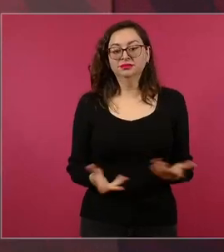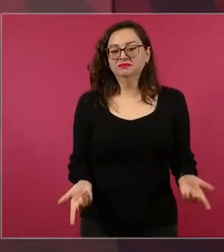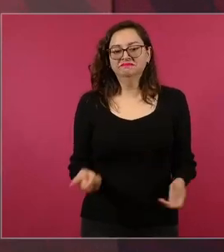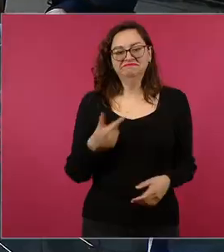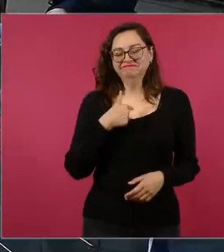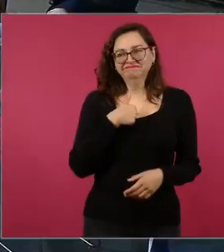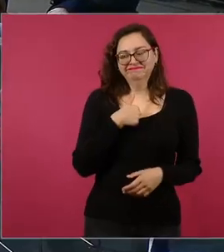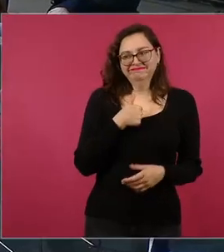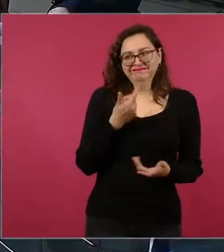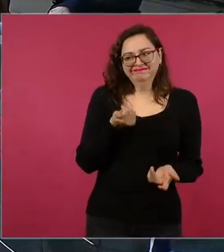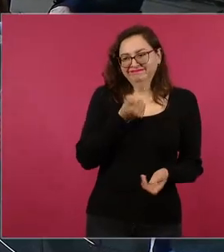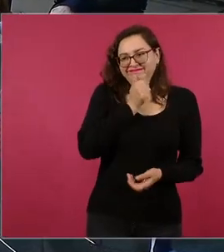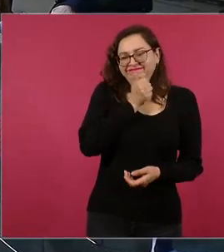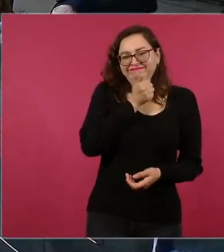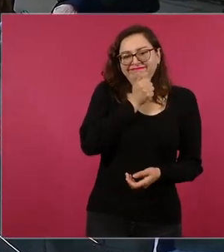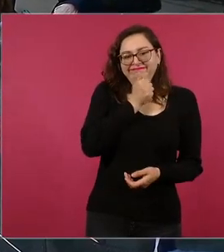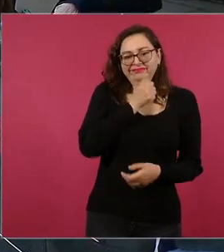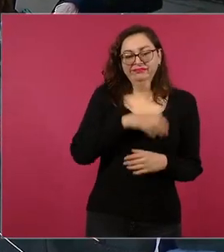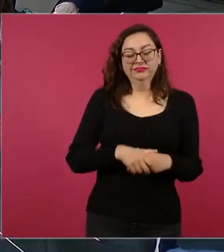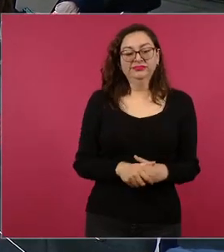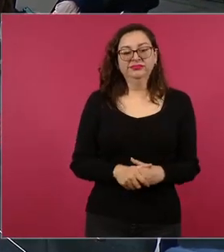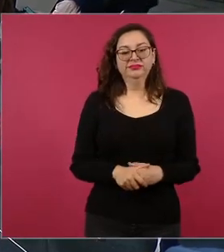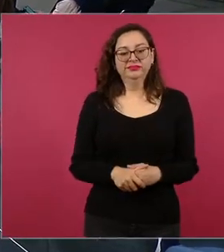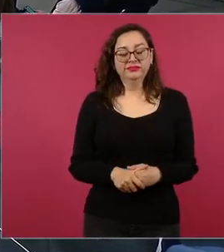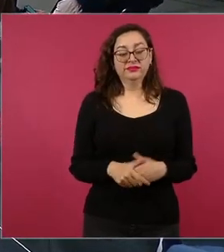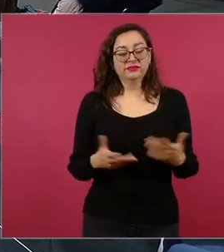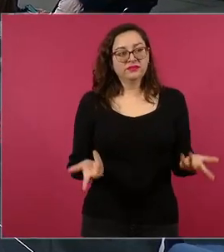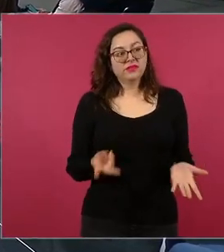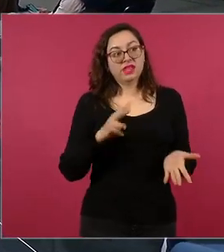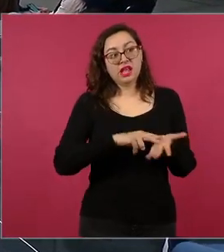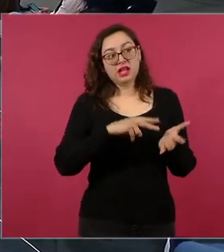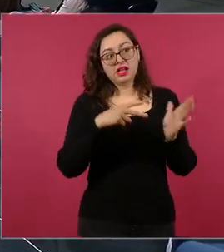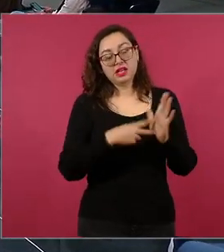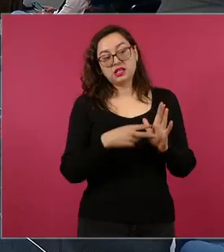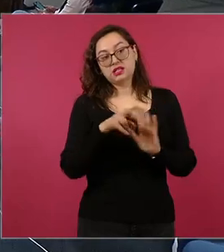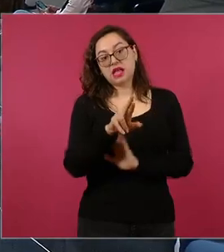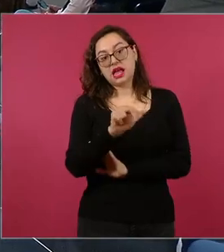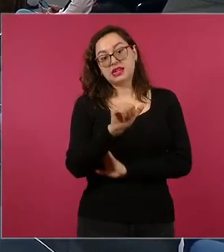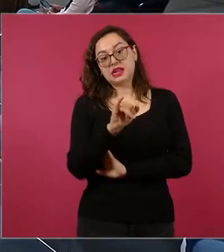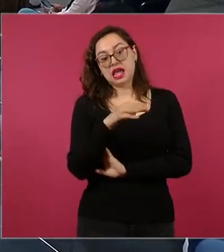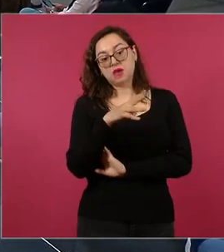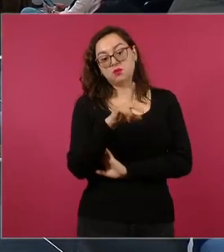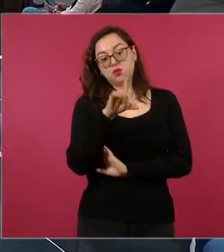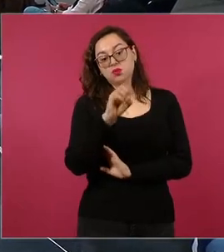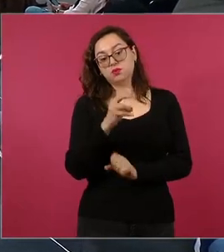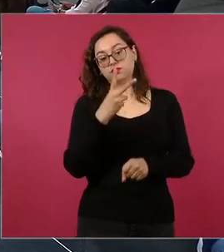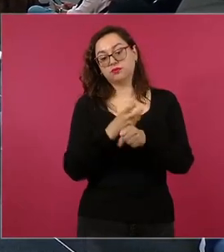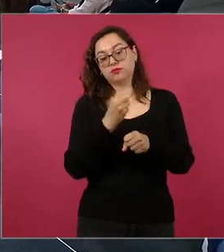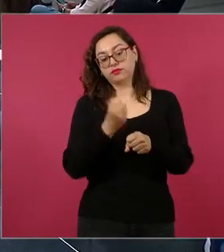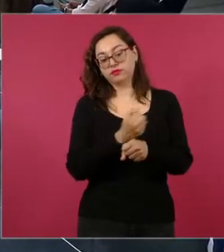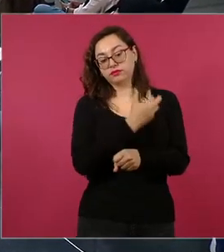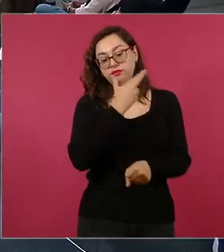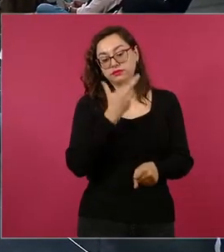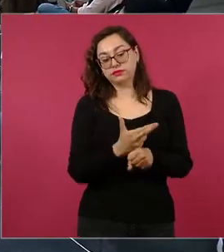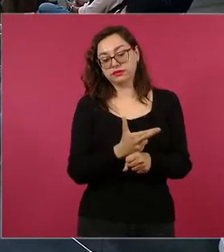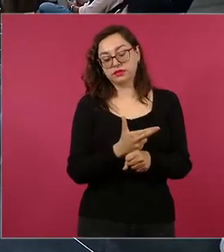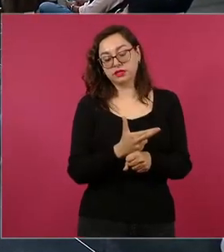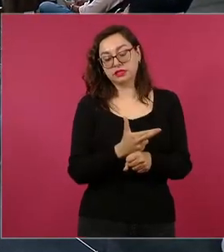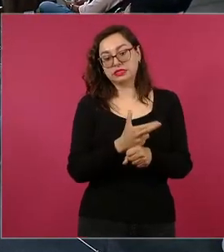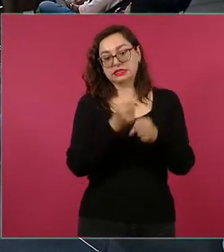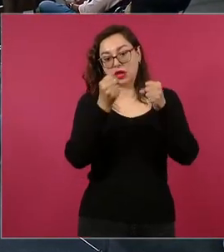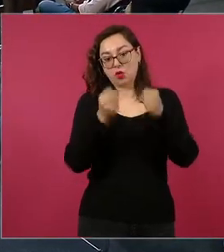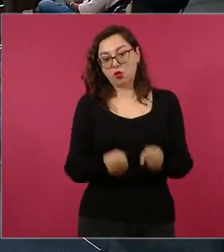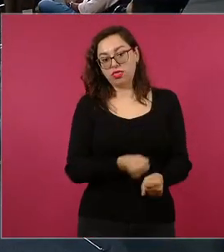principiante. Concluyendo, señor presidente, el ingeniero Raimundo Collins, que fue subsecretario de Seguridad cuando usted fue jefe de la Ciudad de